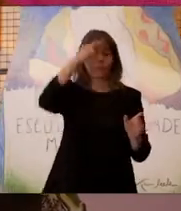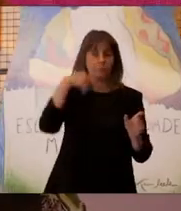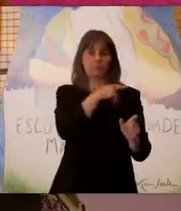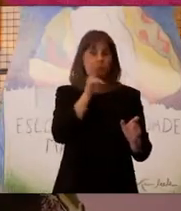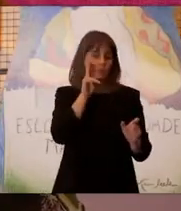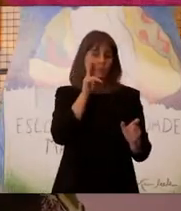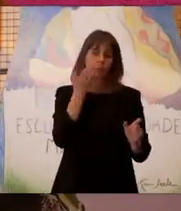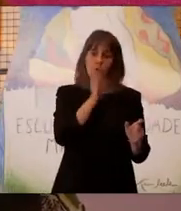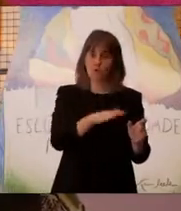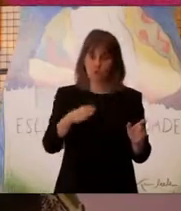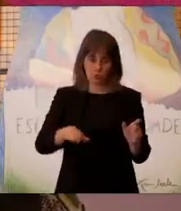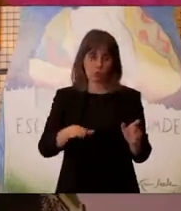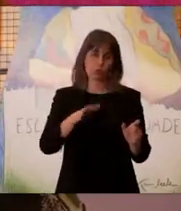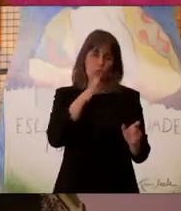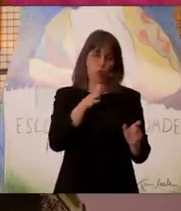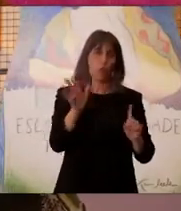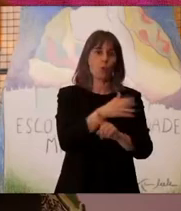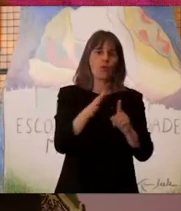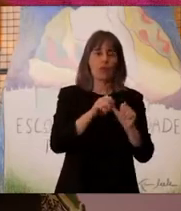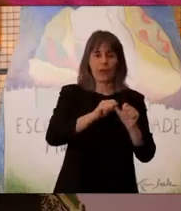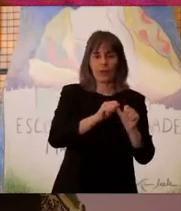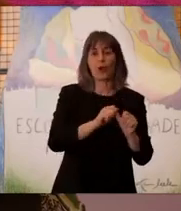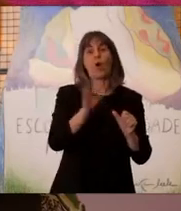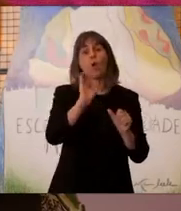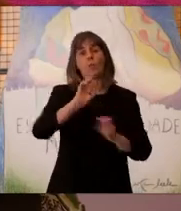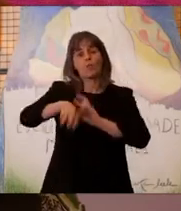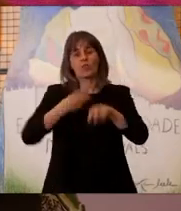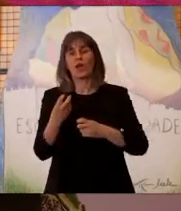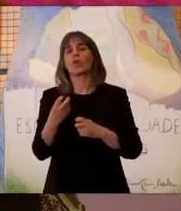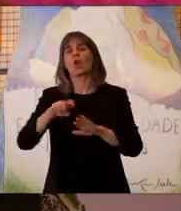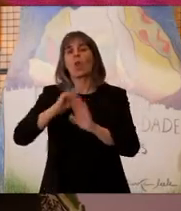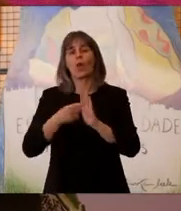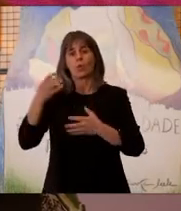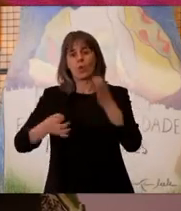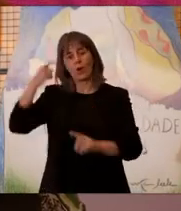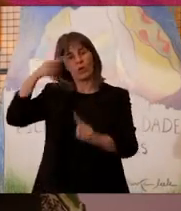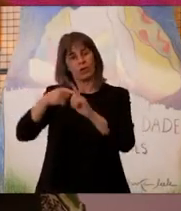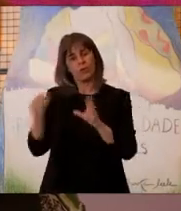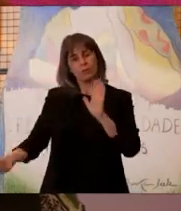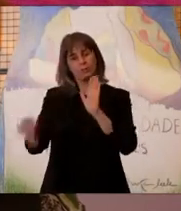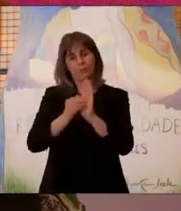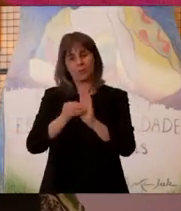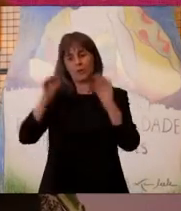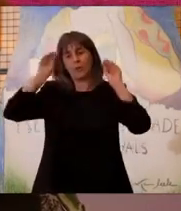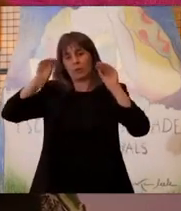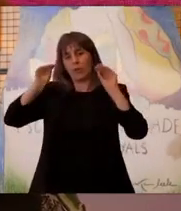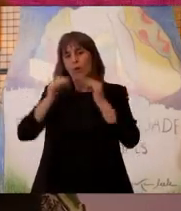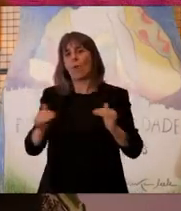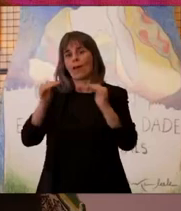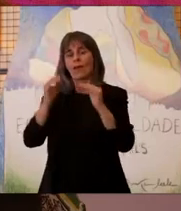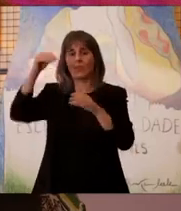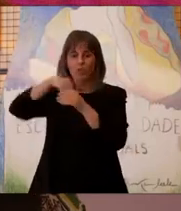violencia de género o a modificación de Aleida poder judicial para incorporar a formación en igualdad en un ámbito jurídico en